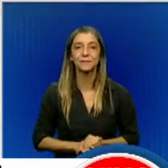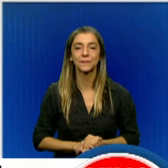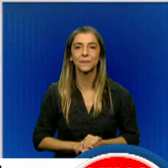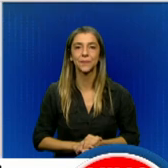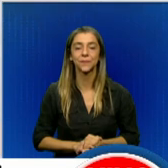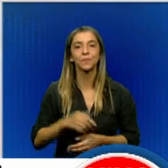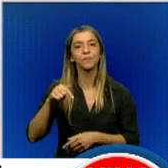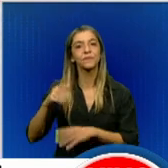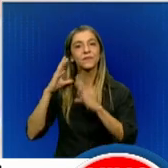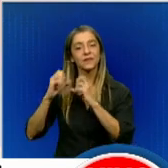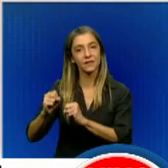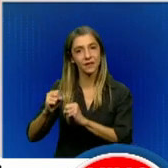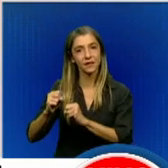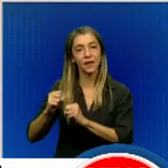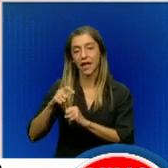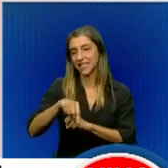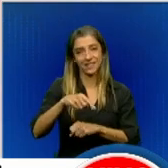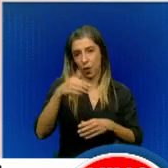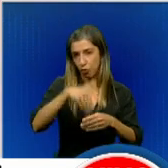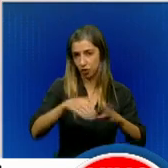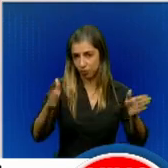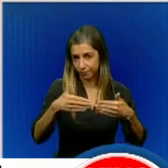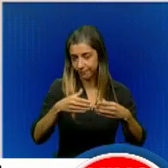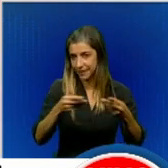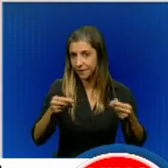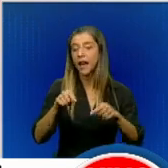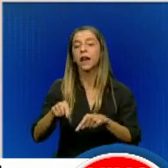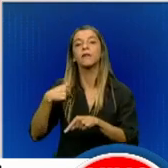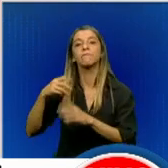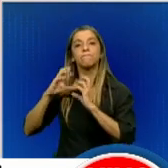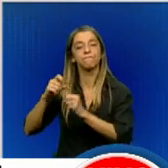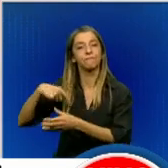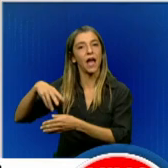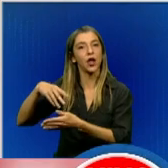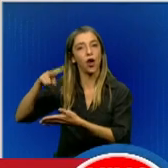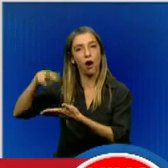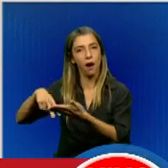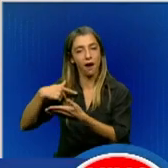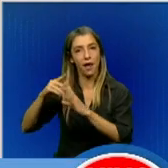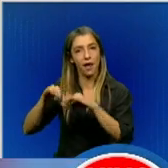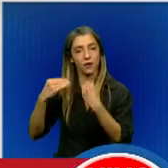por secretaria se cierra la votación por secretaria se hará la lectura del resultado